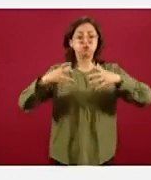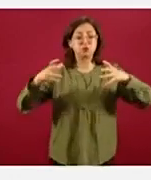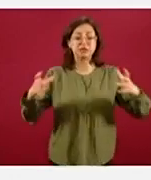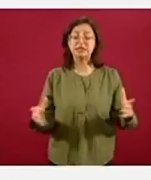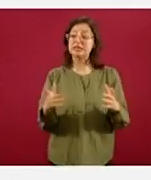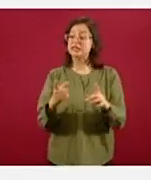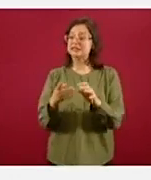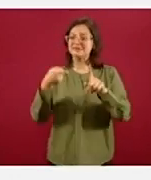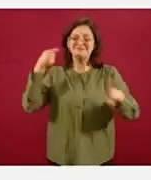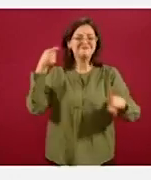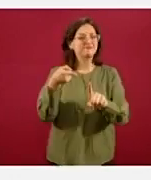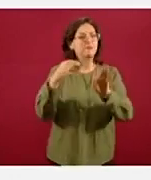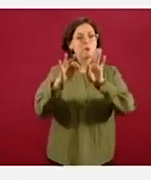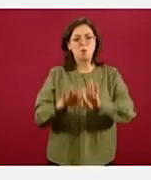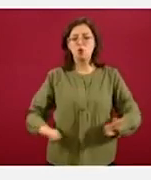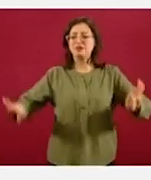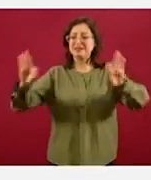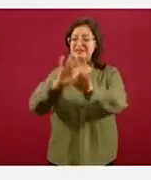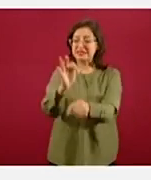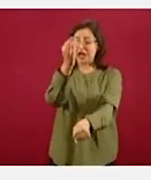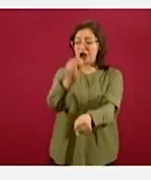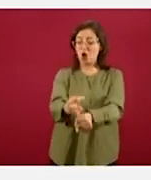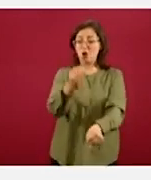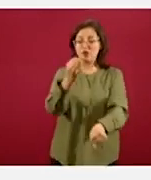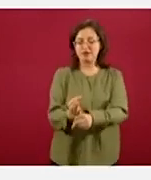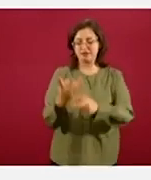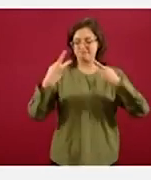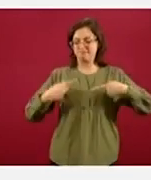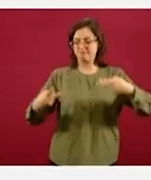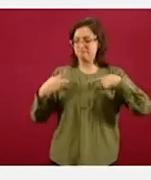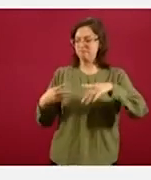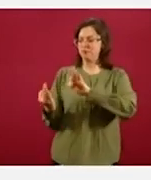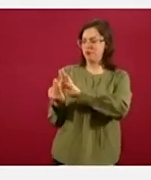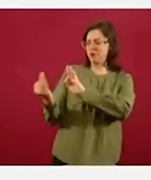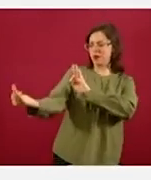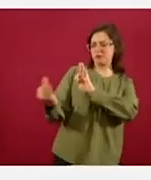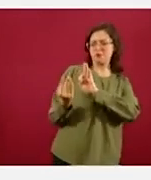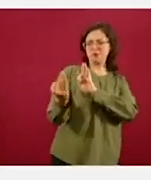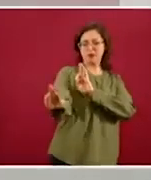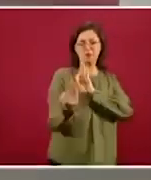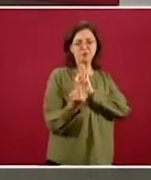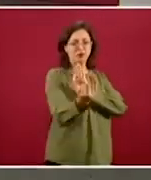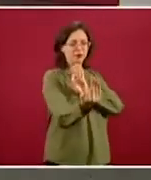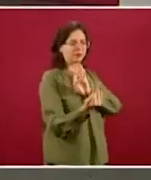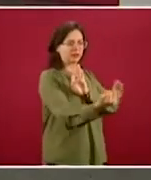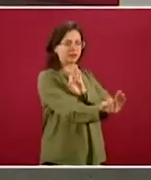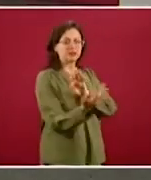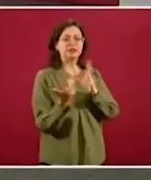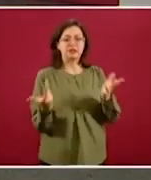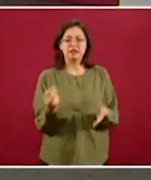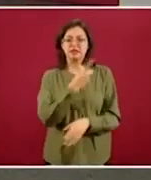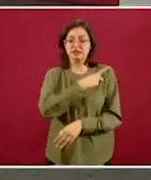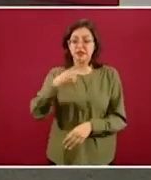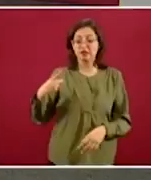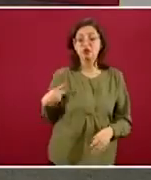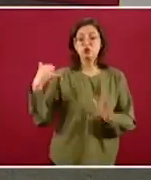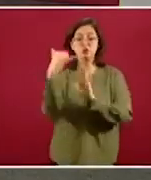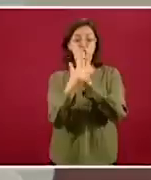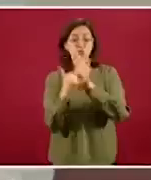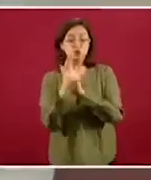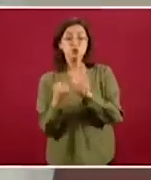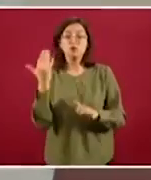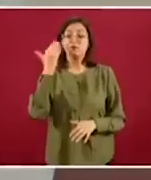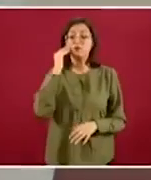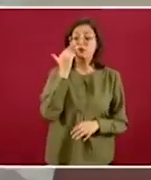que todos nosotros mantengamos la sana distancia, que aquí van a empezar los comentarios en YouTube y en Facebook y en